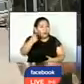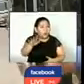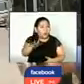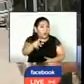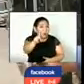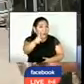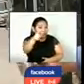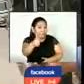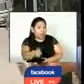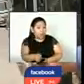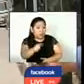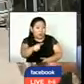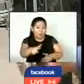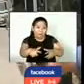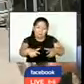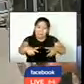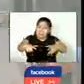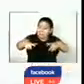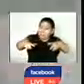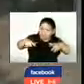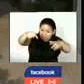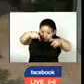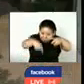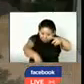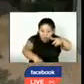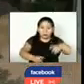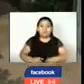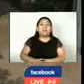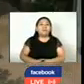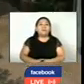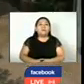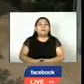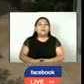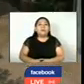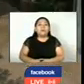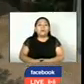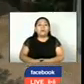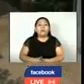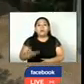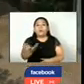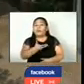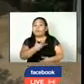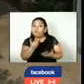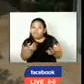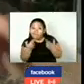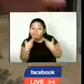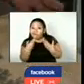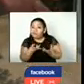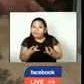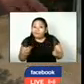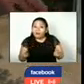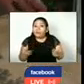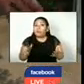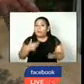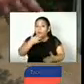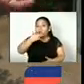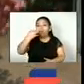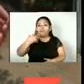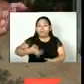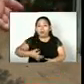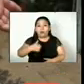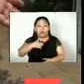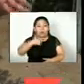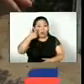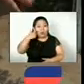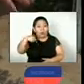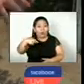un mes que estuvo un hoyo profundo ahí entonces y queremos una pronta solución porque sinceramente en mi